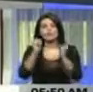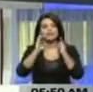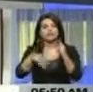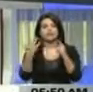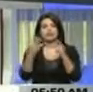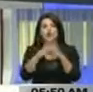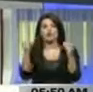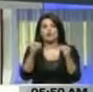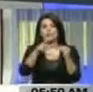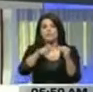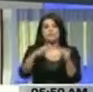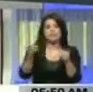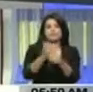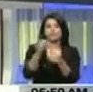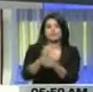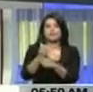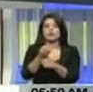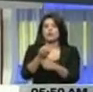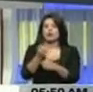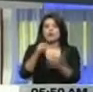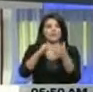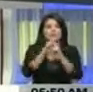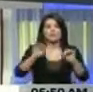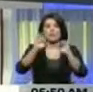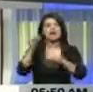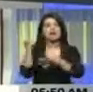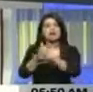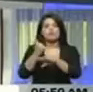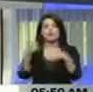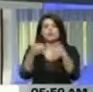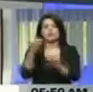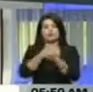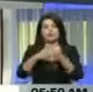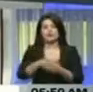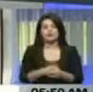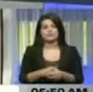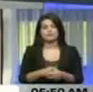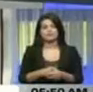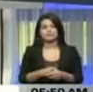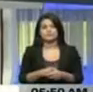los productos sin mayor complicación. Culpa de la guerra económica. Vamos a un costado